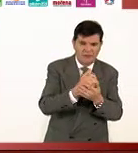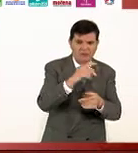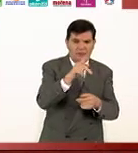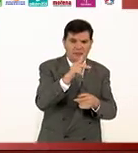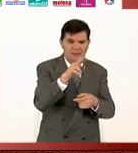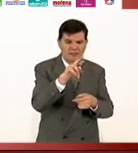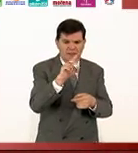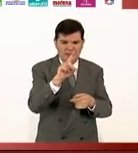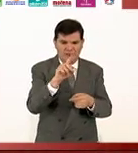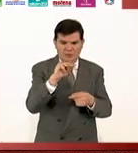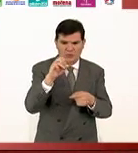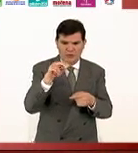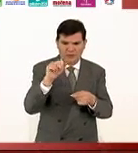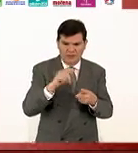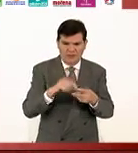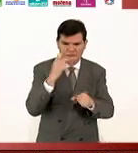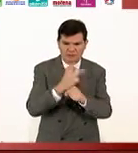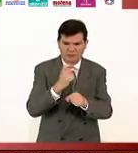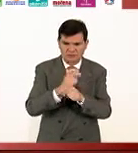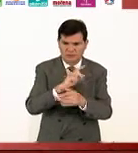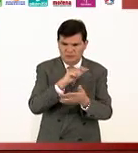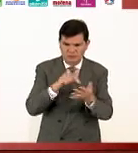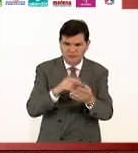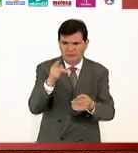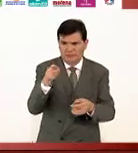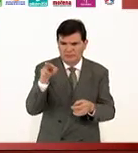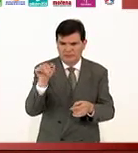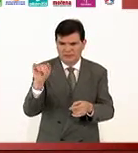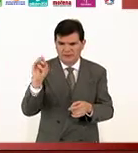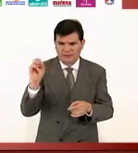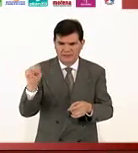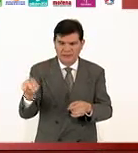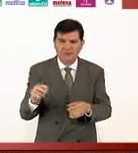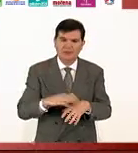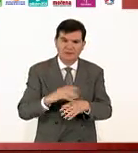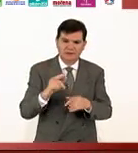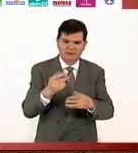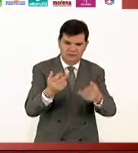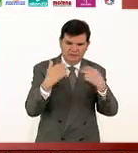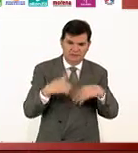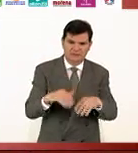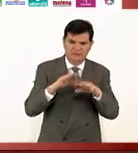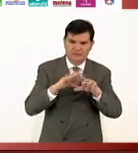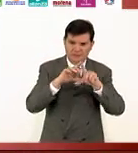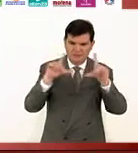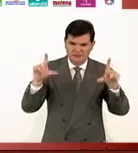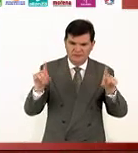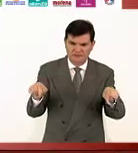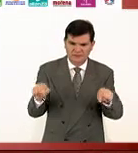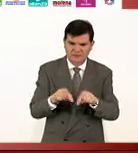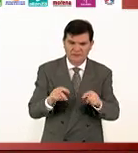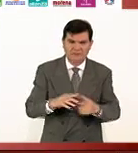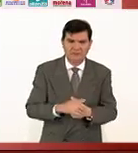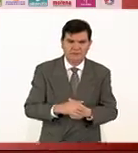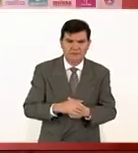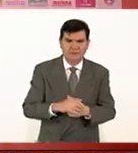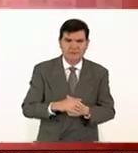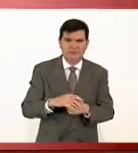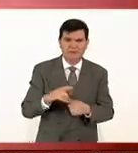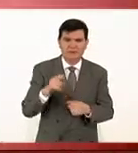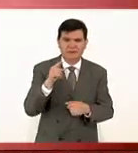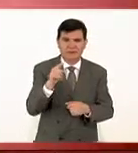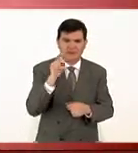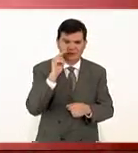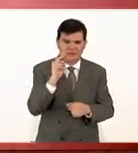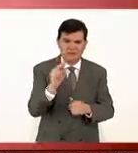Morena. Así los segundos lugares que es PRI y PAN. Así es. Si vamos al siguiente gráfico, que era el que ya estaba casi en pantalla, si lo